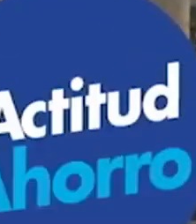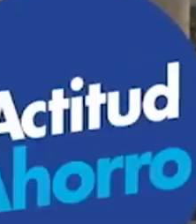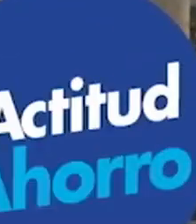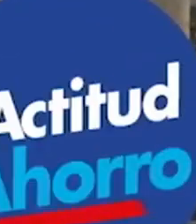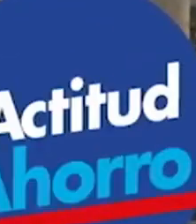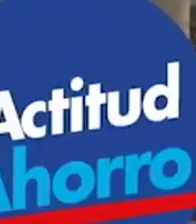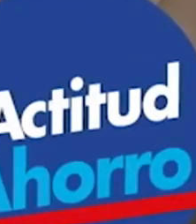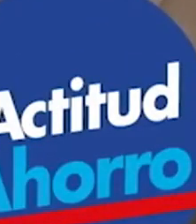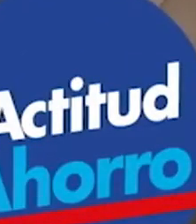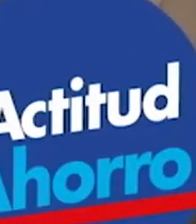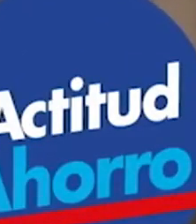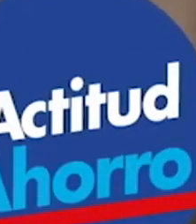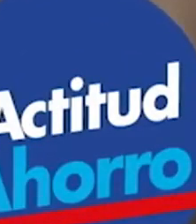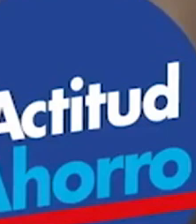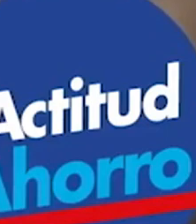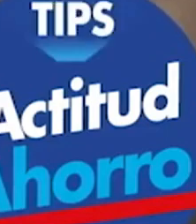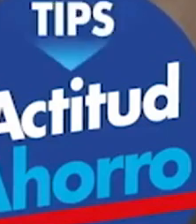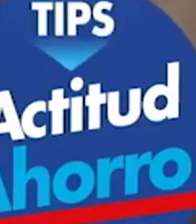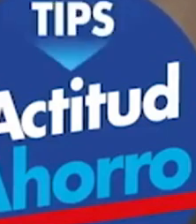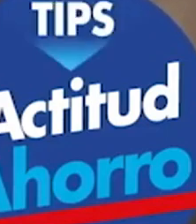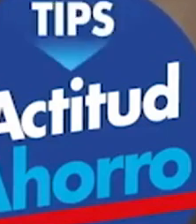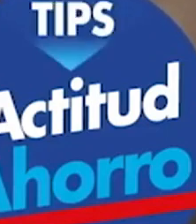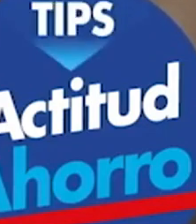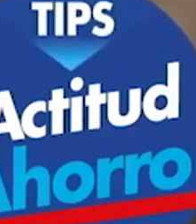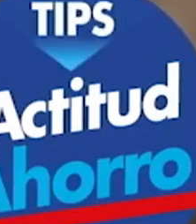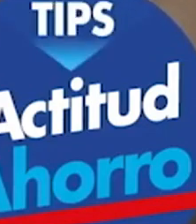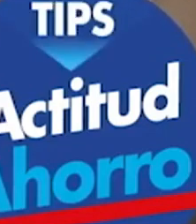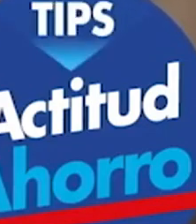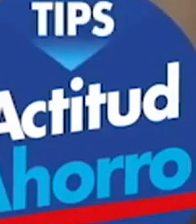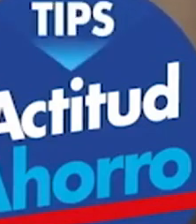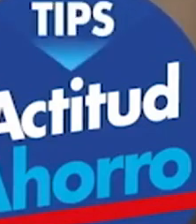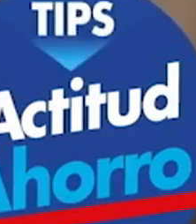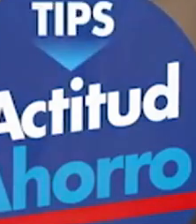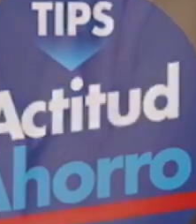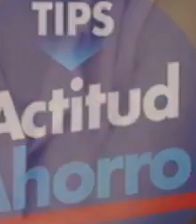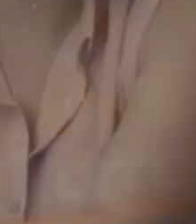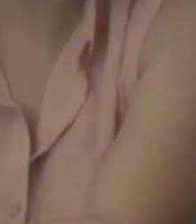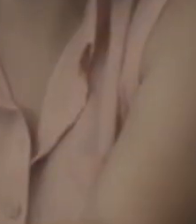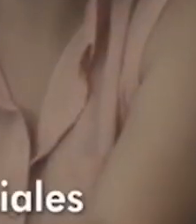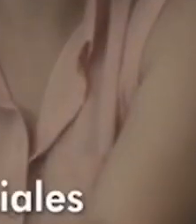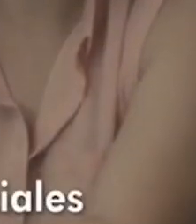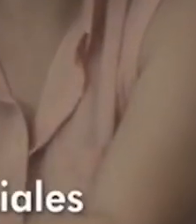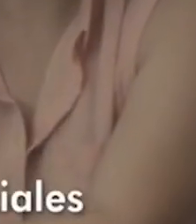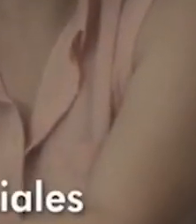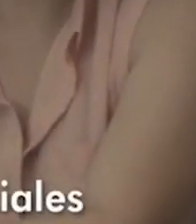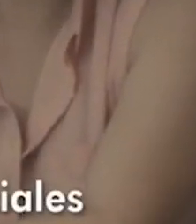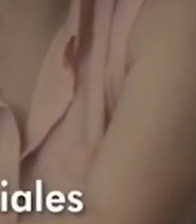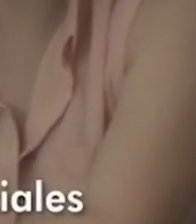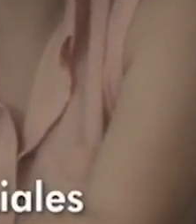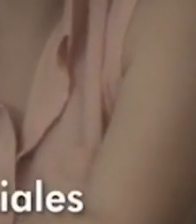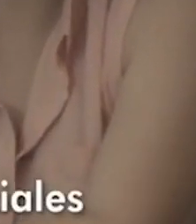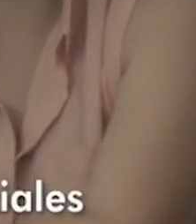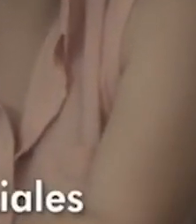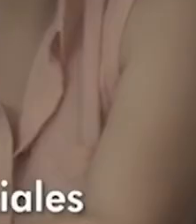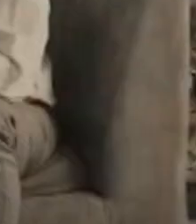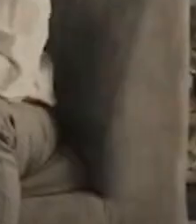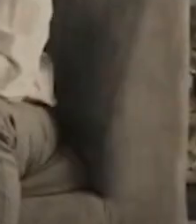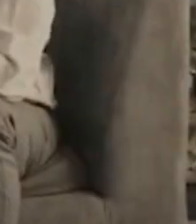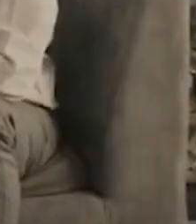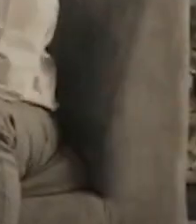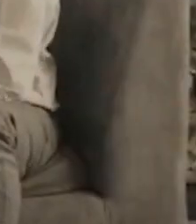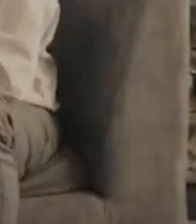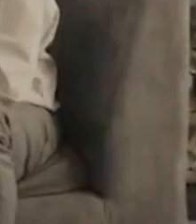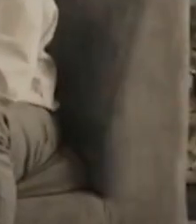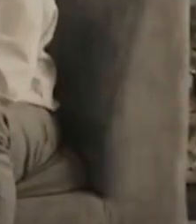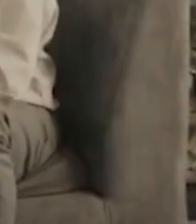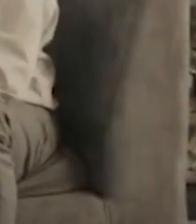en actitud ahorro, que nosotros vamos a darle prácticos consejos para que lo logre. Se apunta, manténgase al tanto de nuestras redes sociales. Con